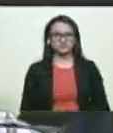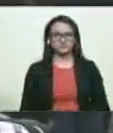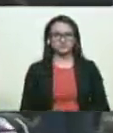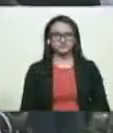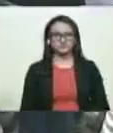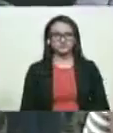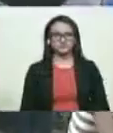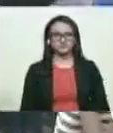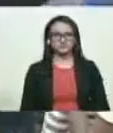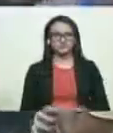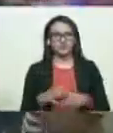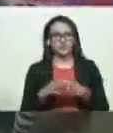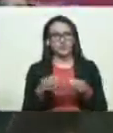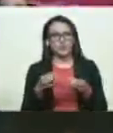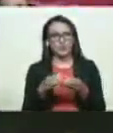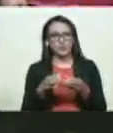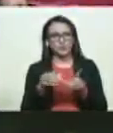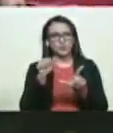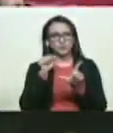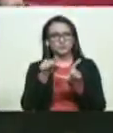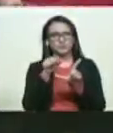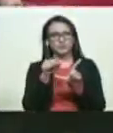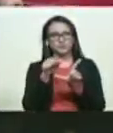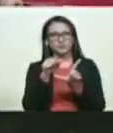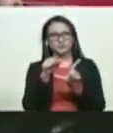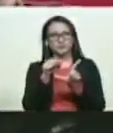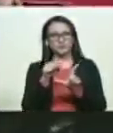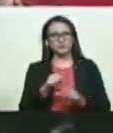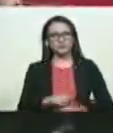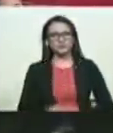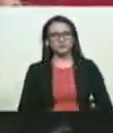ya todos los partidos del gran polo patriótico